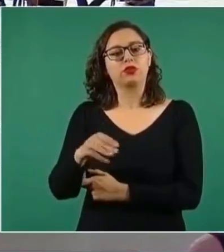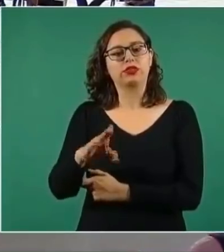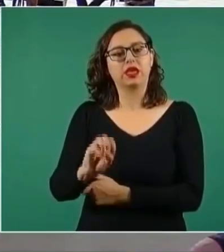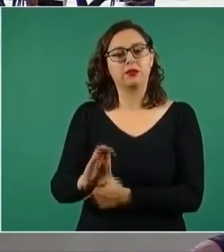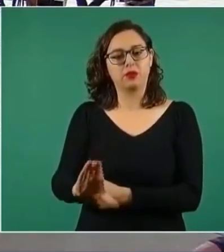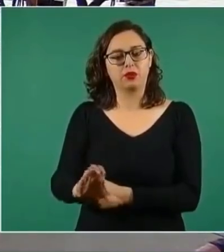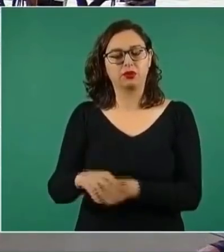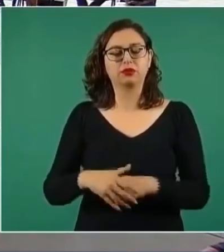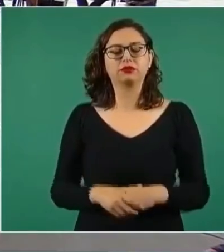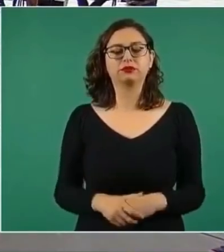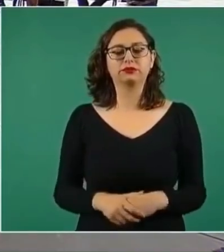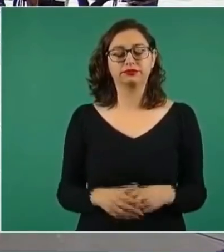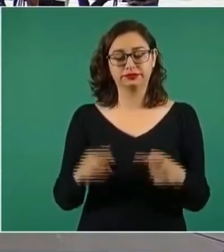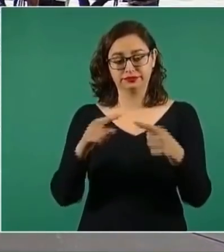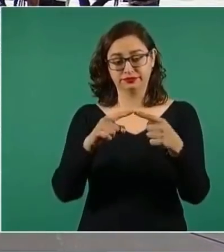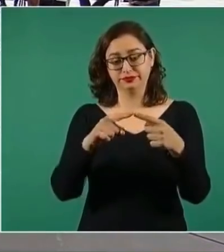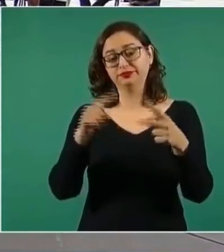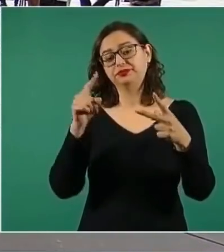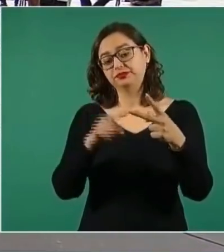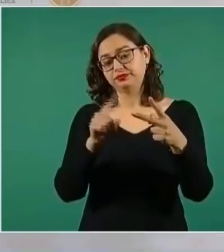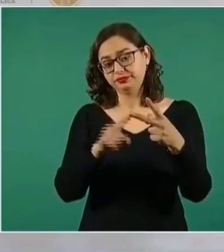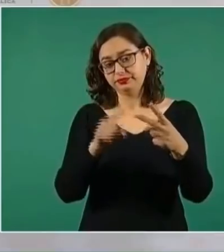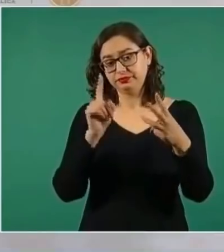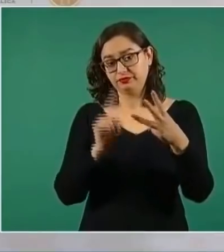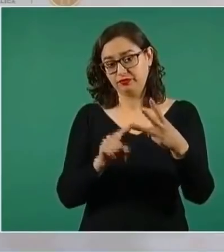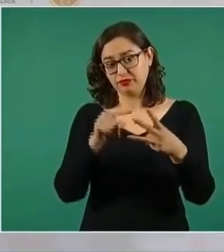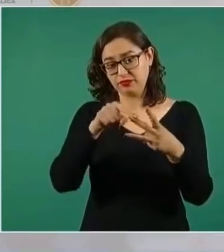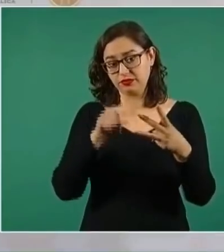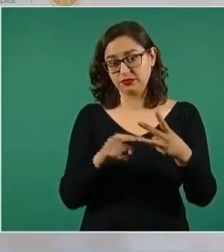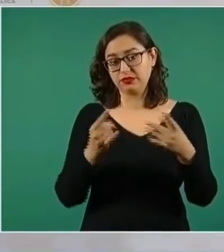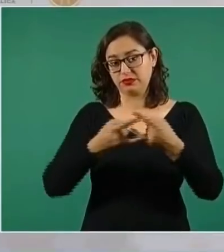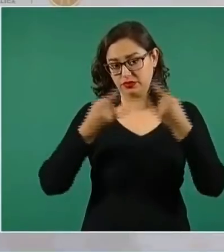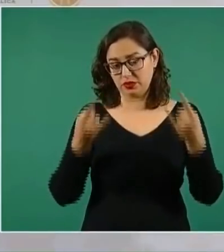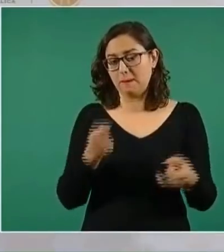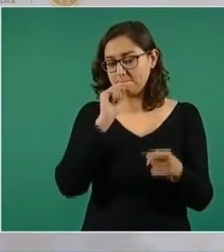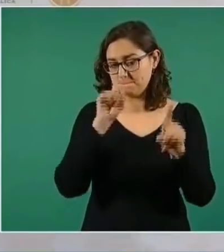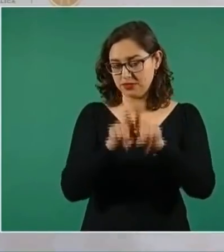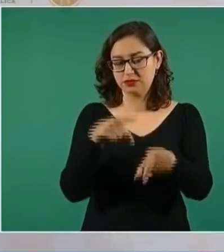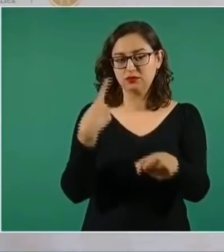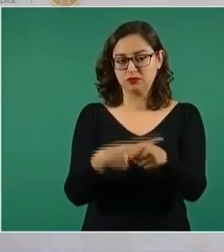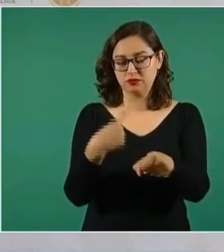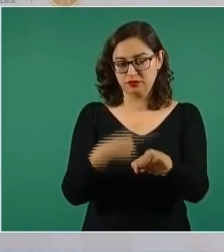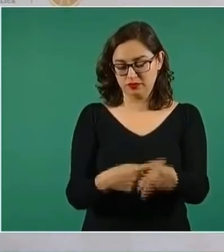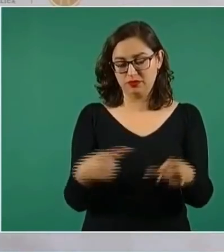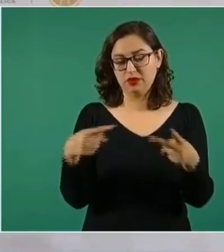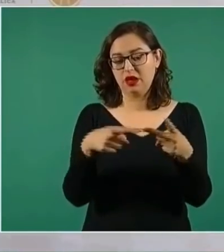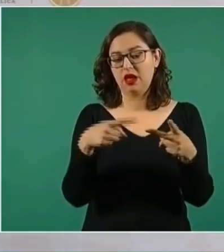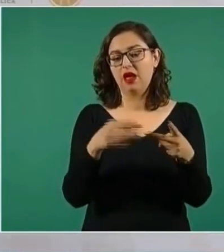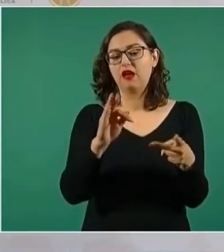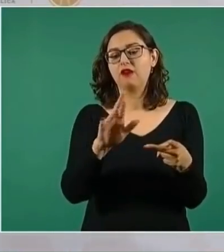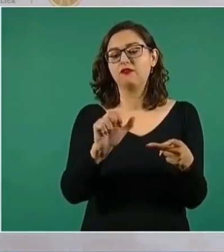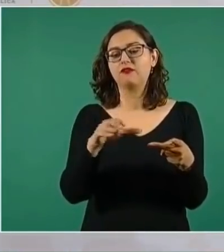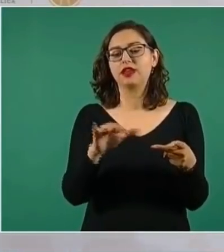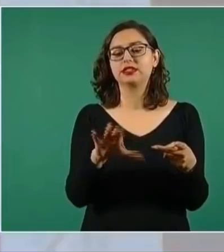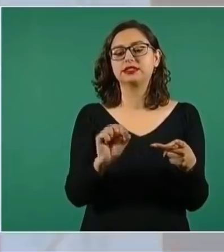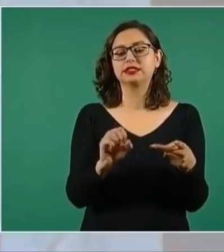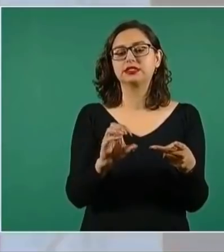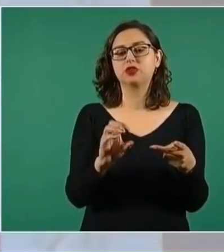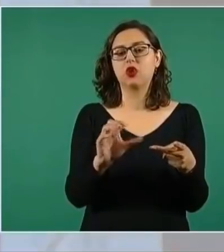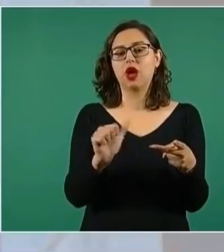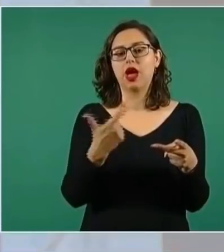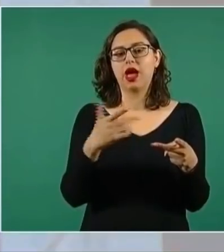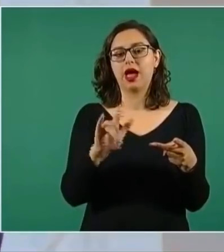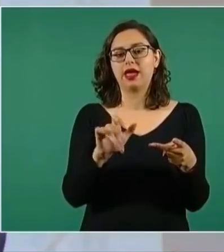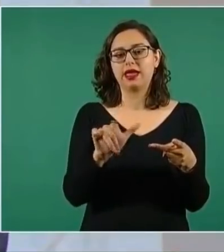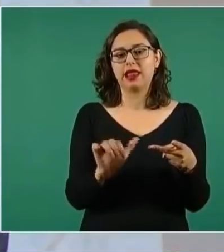En las otras 2 referencias a la viruela, el soldado español Francisco Aguilar señala que en el cerco